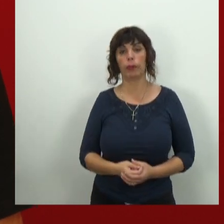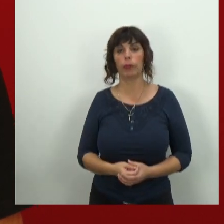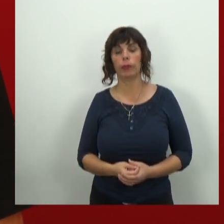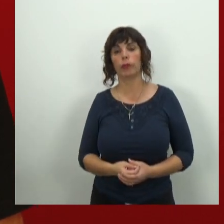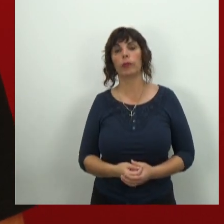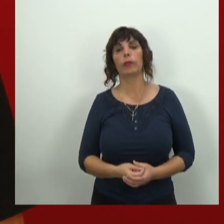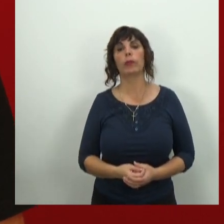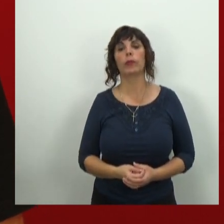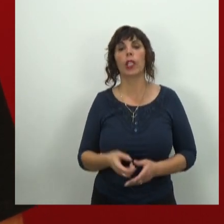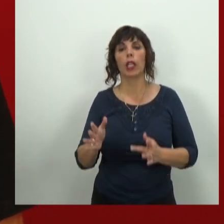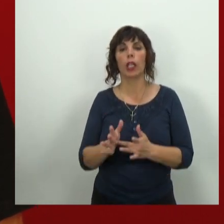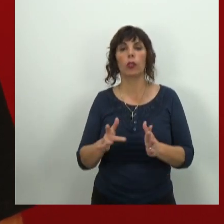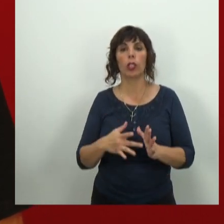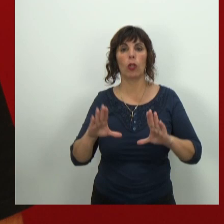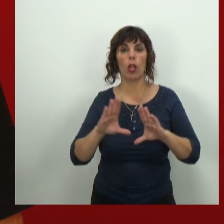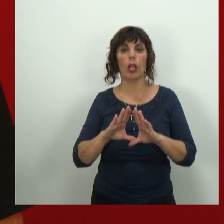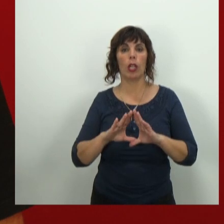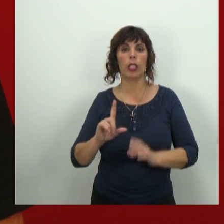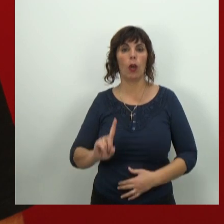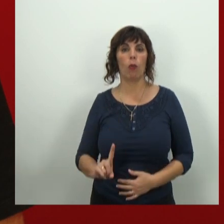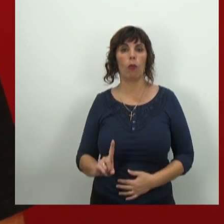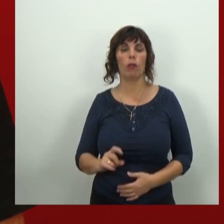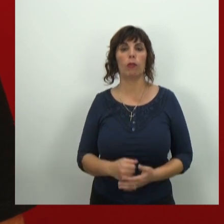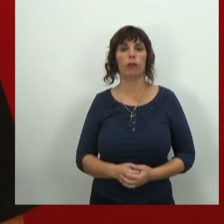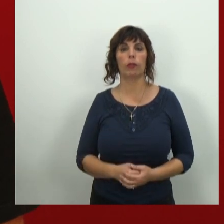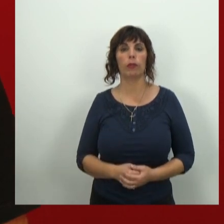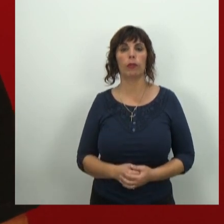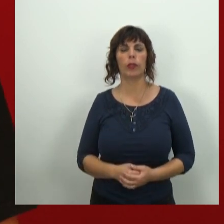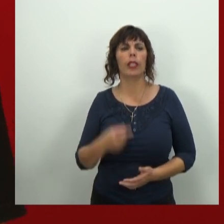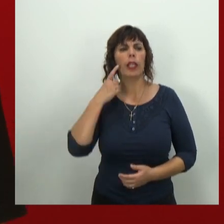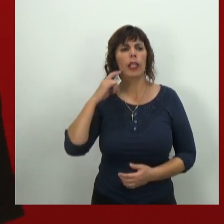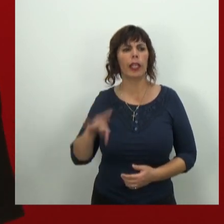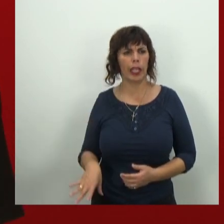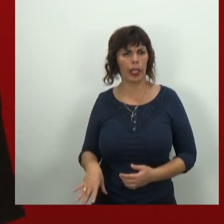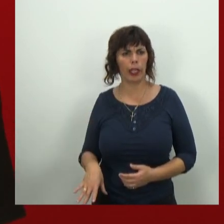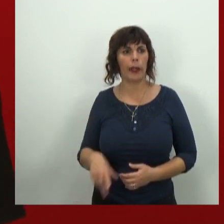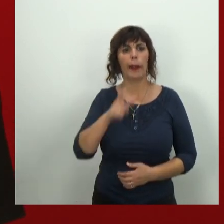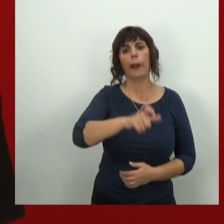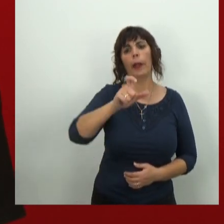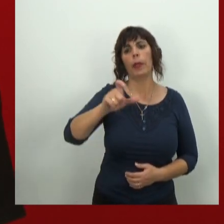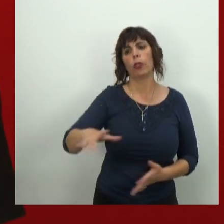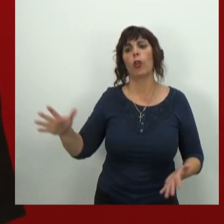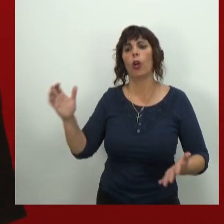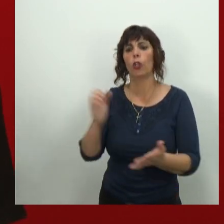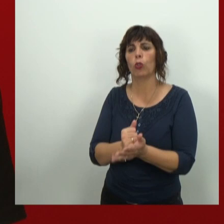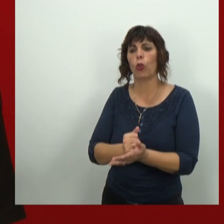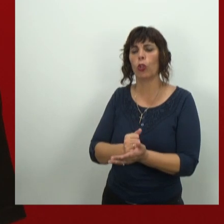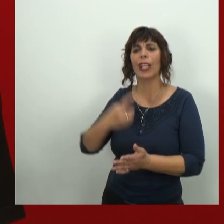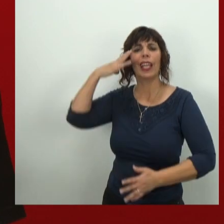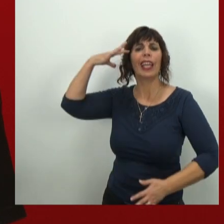Jesucristo solo tiene una iglesia, que son todos aquellos que creen en Dios el